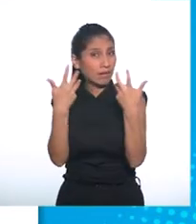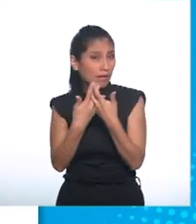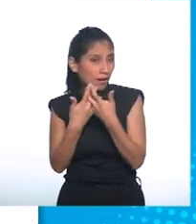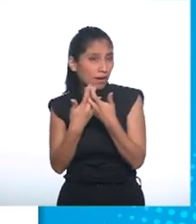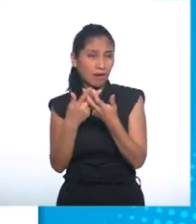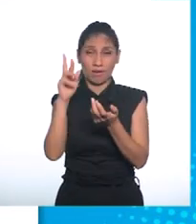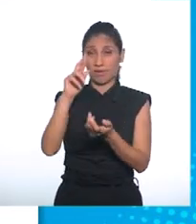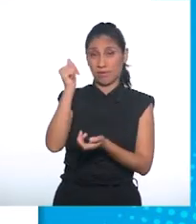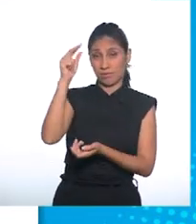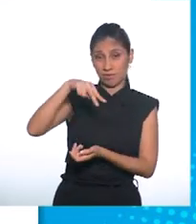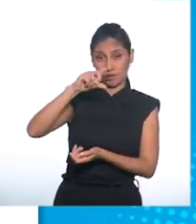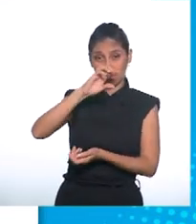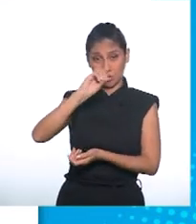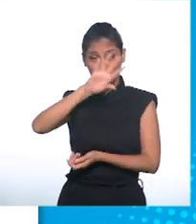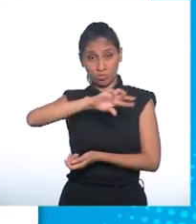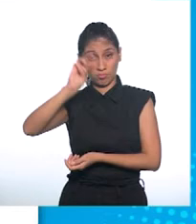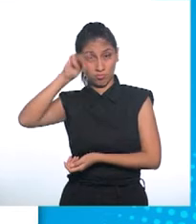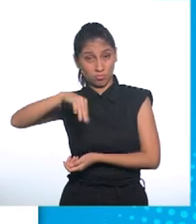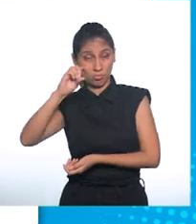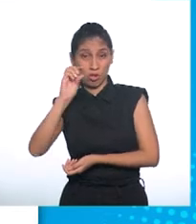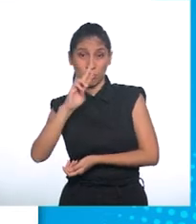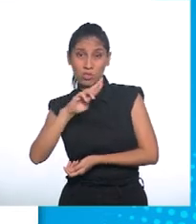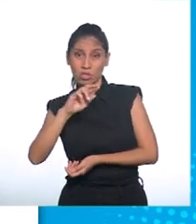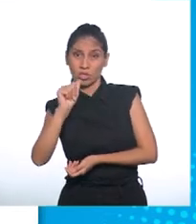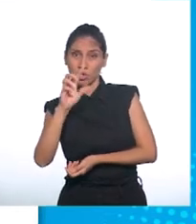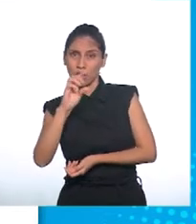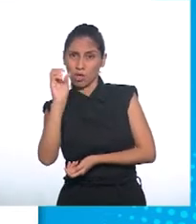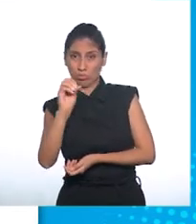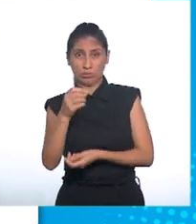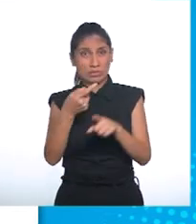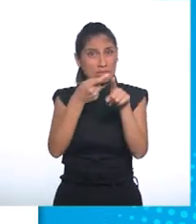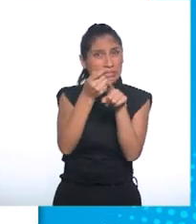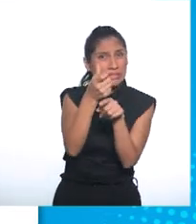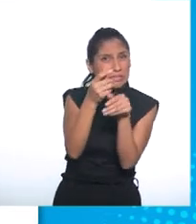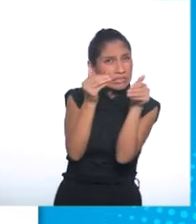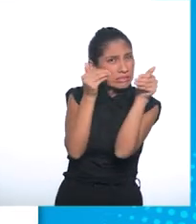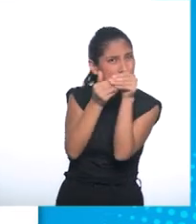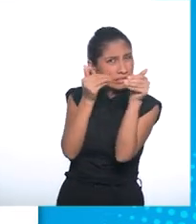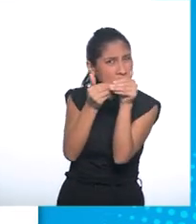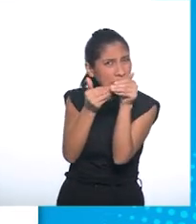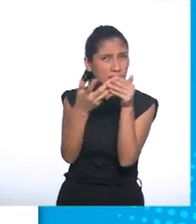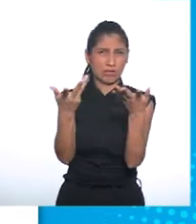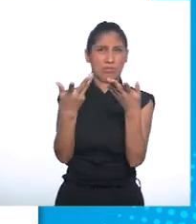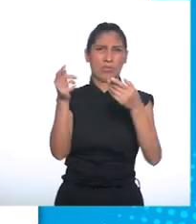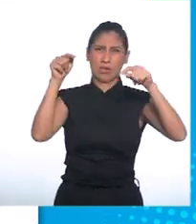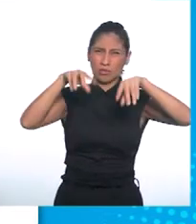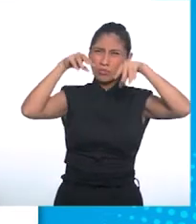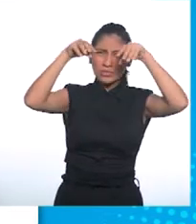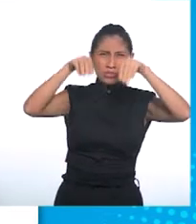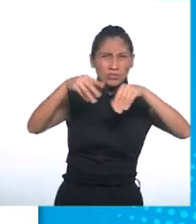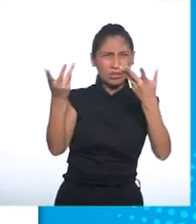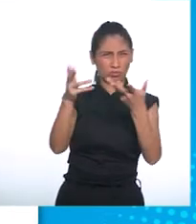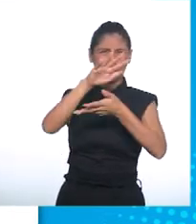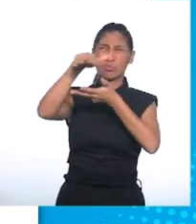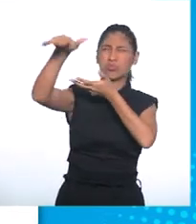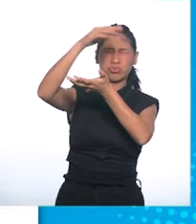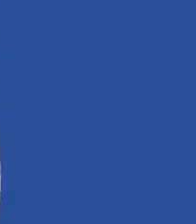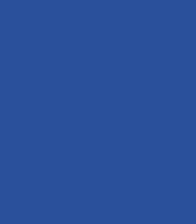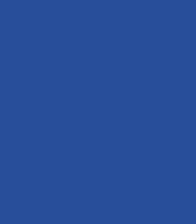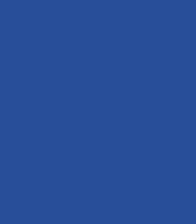moderado. Por un poquito y llegamos al rango insalubre para grupos sensibles. Ay, ¿qué vamos a hacer,